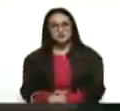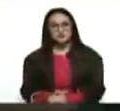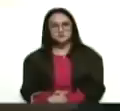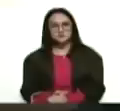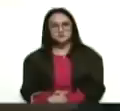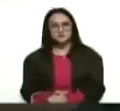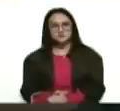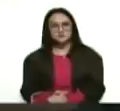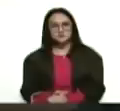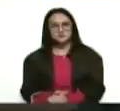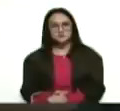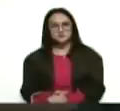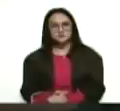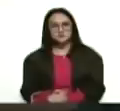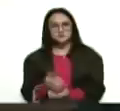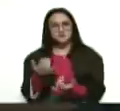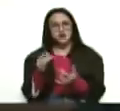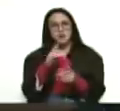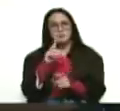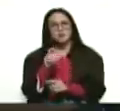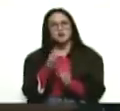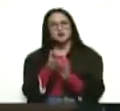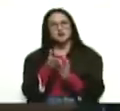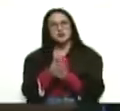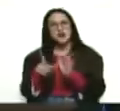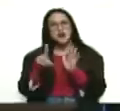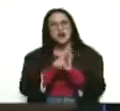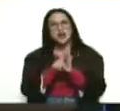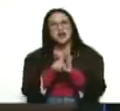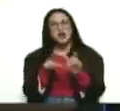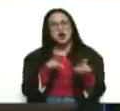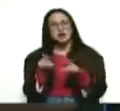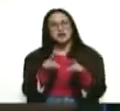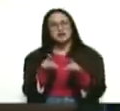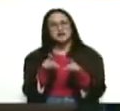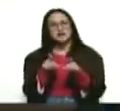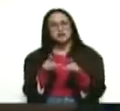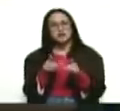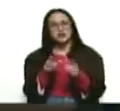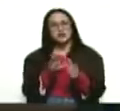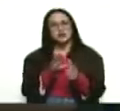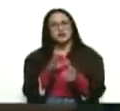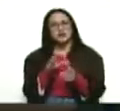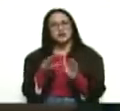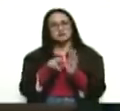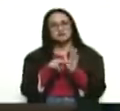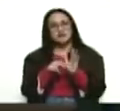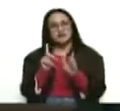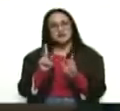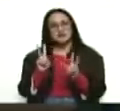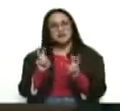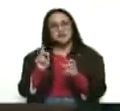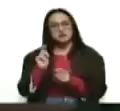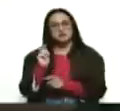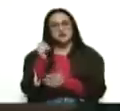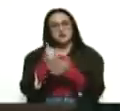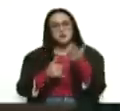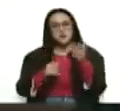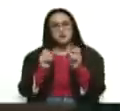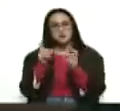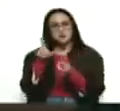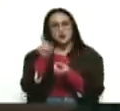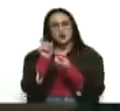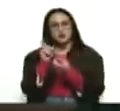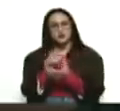Por Reuters, Daisy Buitrago viene con su pregunta sobre la Ley Orgánica de Coordinación y Armonización de las Potestades Tributarias. Buenas